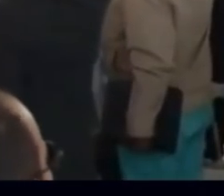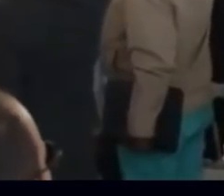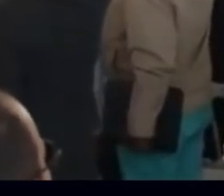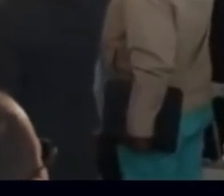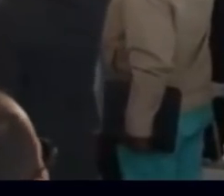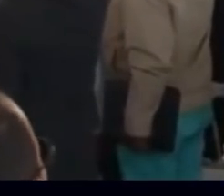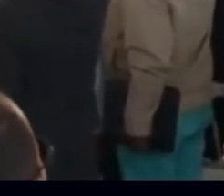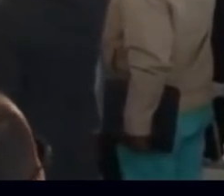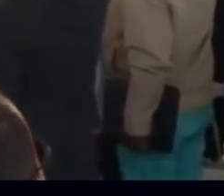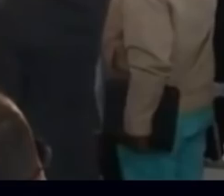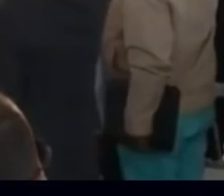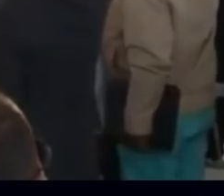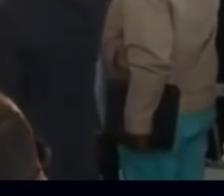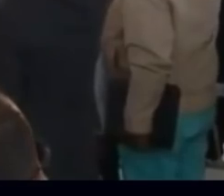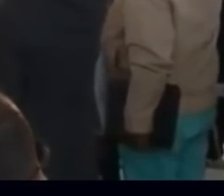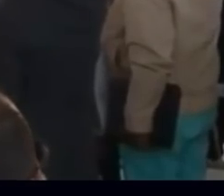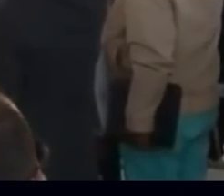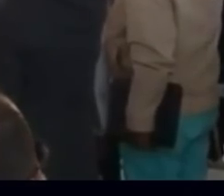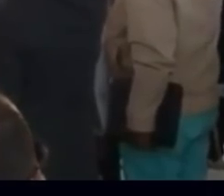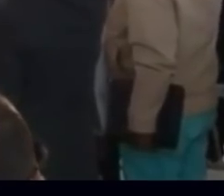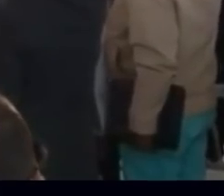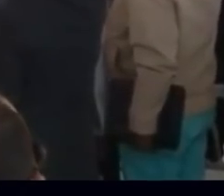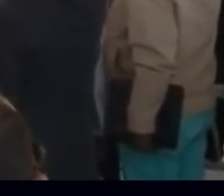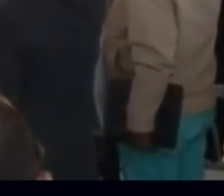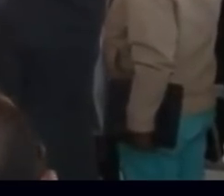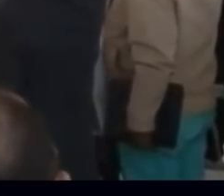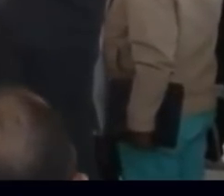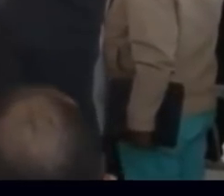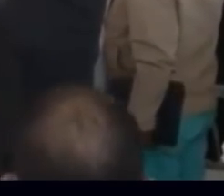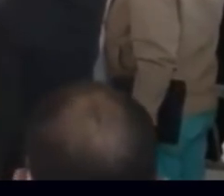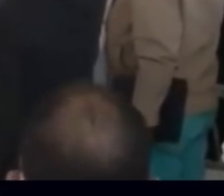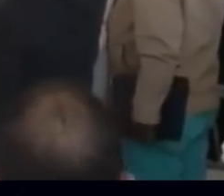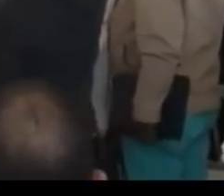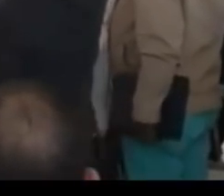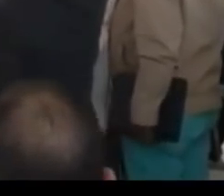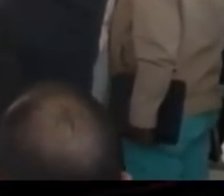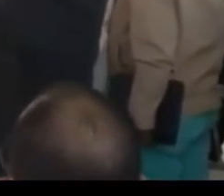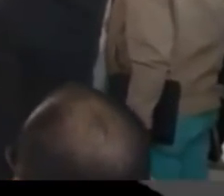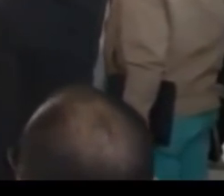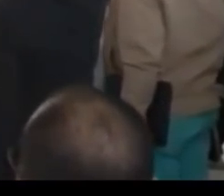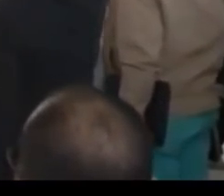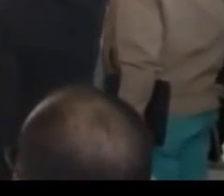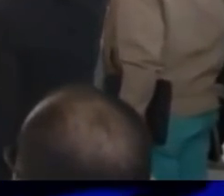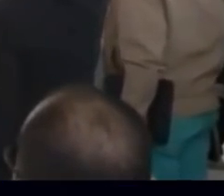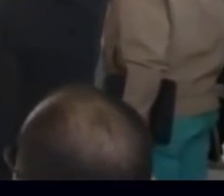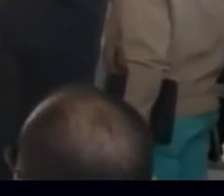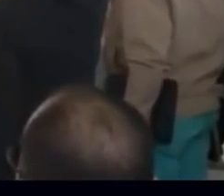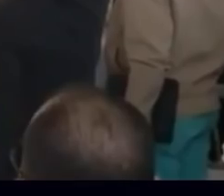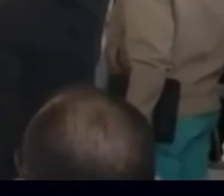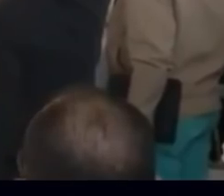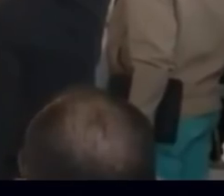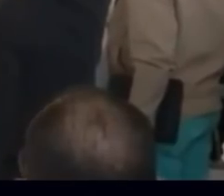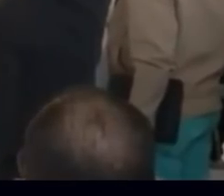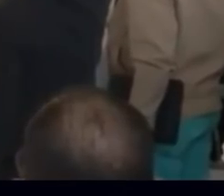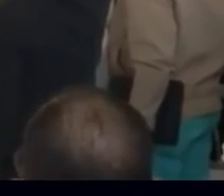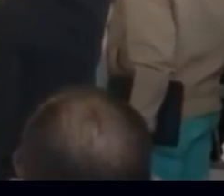dominicanas. Y de esta manera, con esta alegría, invitamos al escenario a que nos acompañen para una fotografía